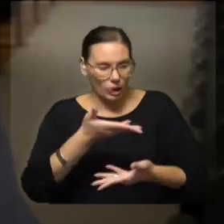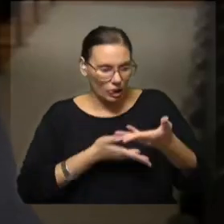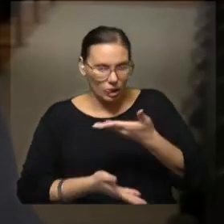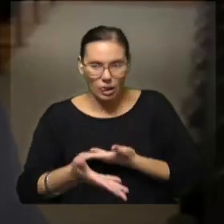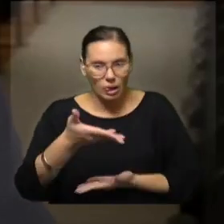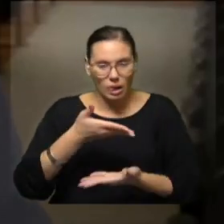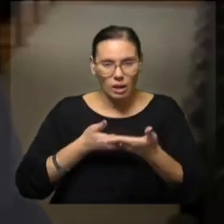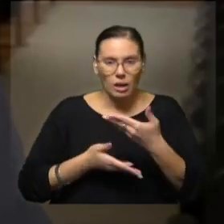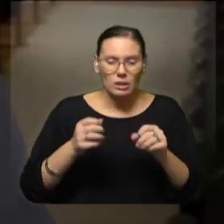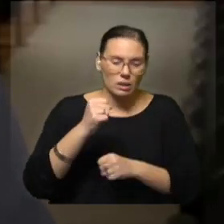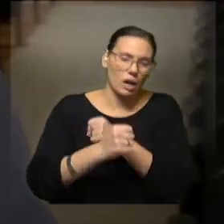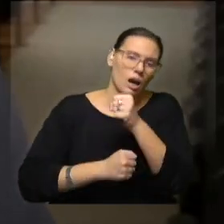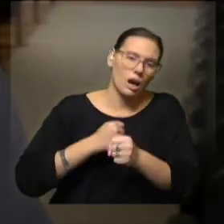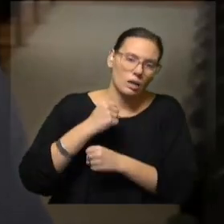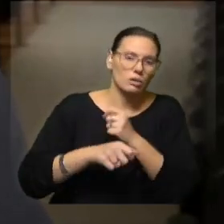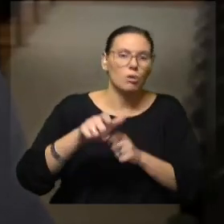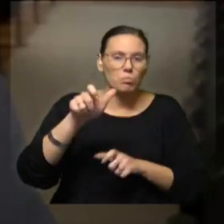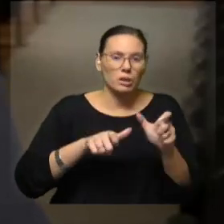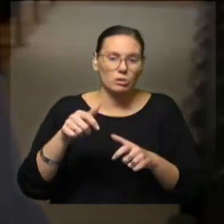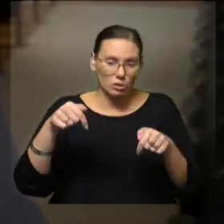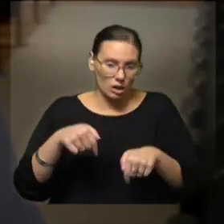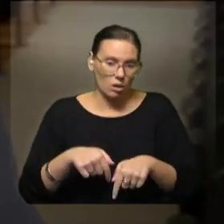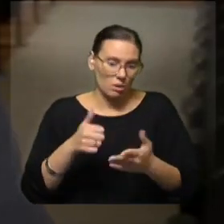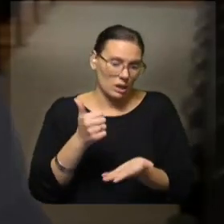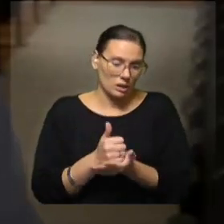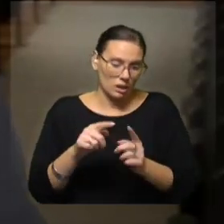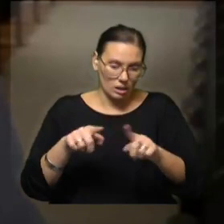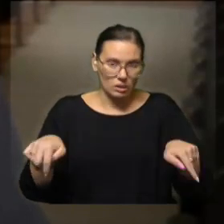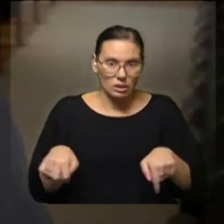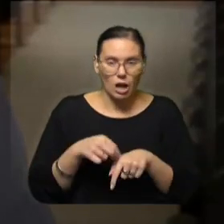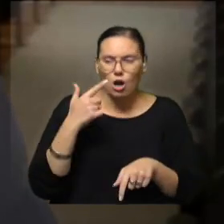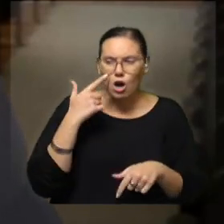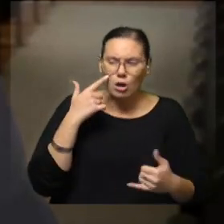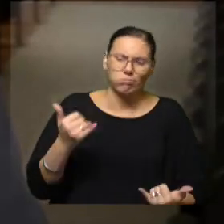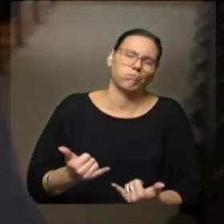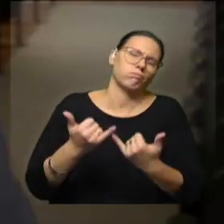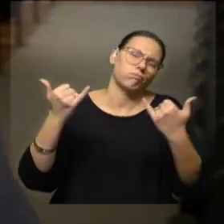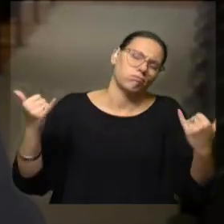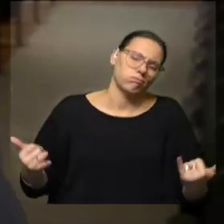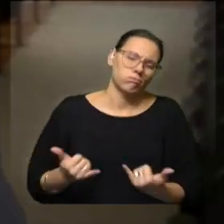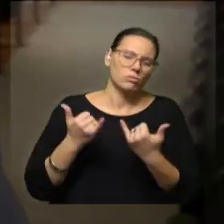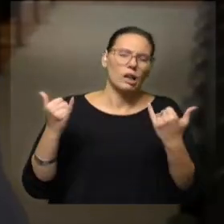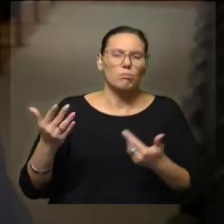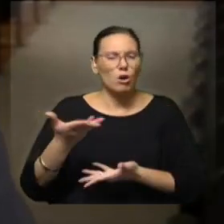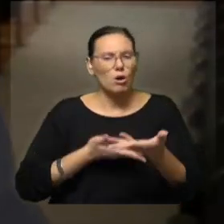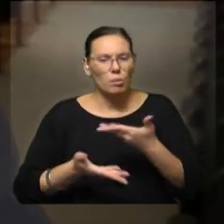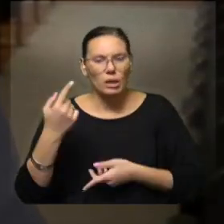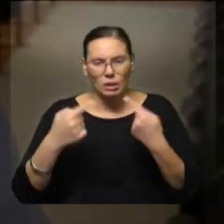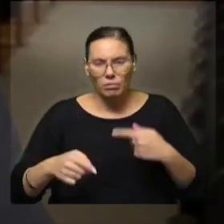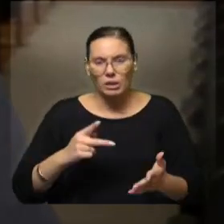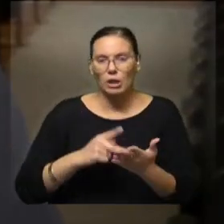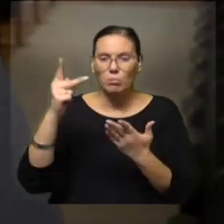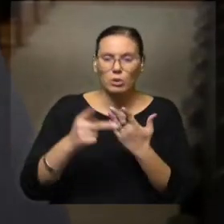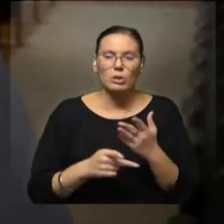sea, hace años las personas que van a compartir conmigo en el escenario nos conocemos hace mucho tiempo, nos hemos compartido en nuestros diferentes proyectos